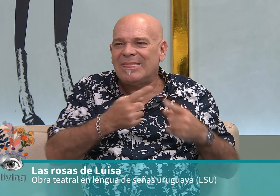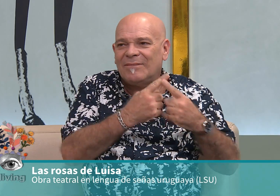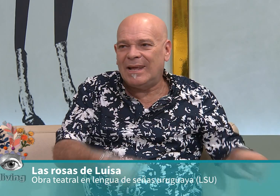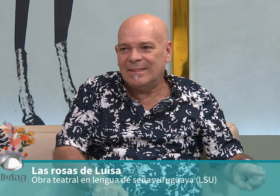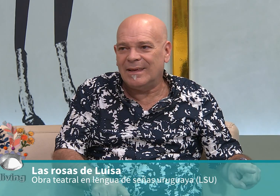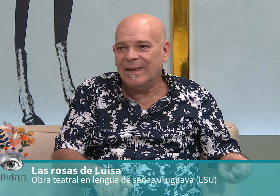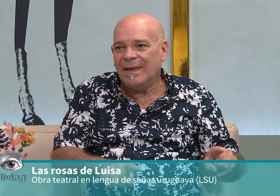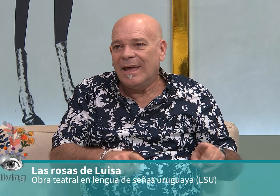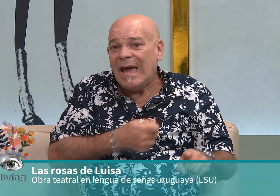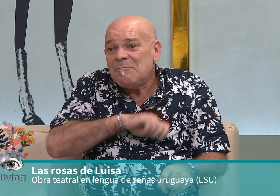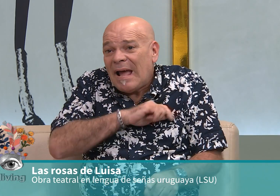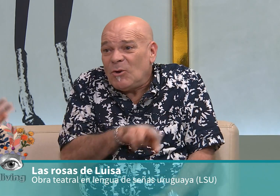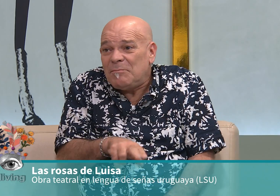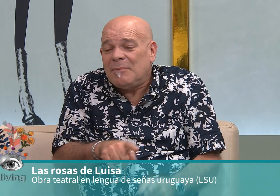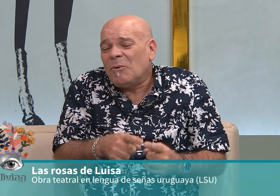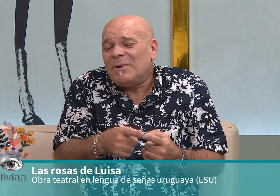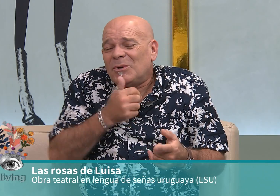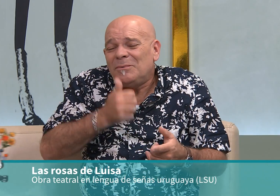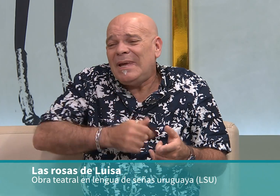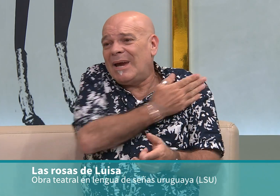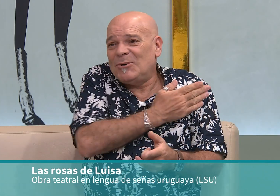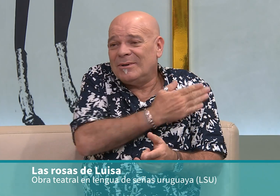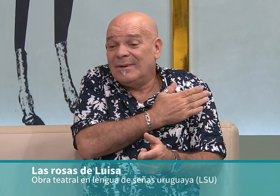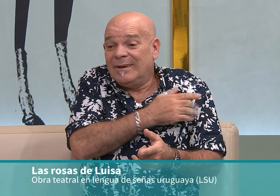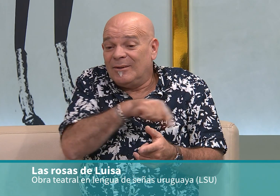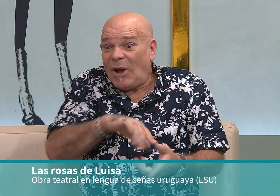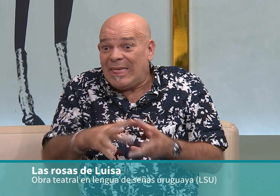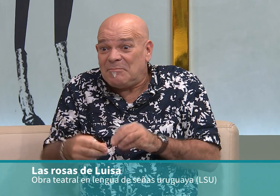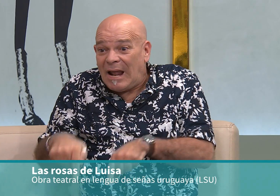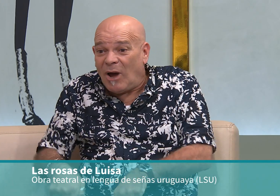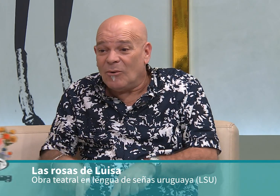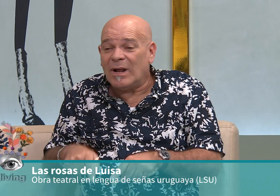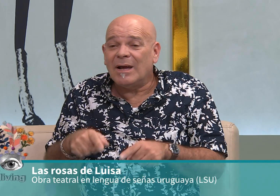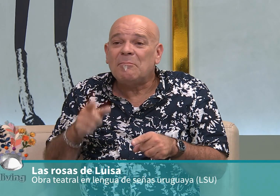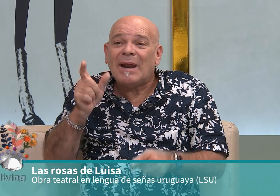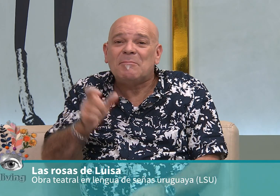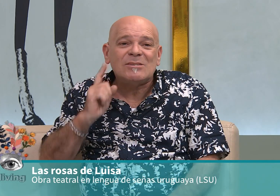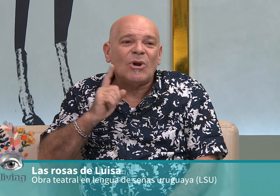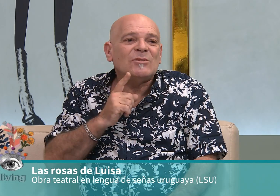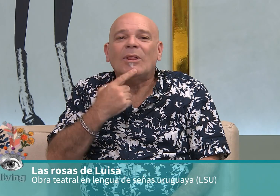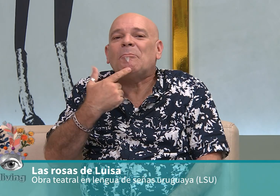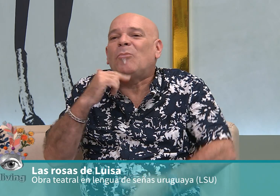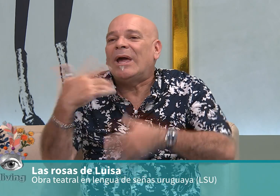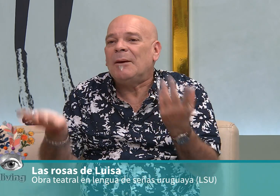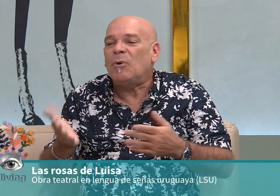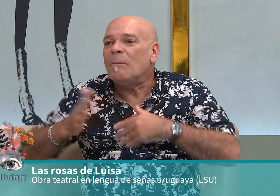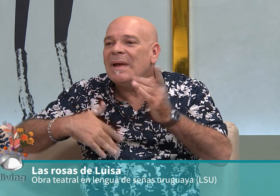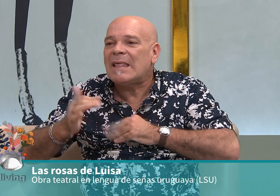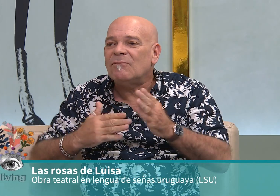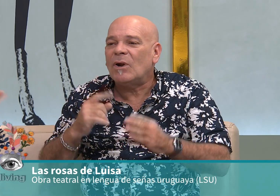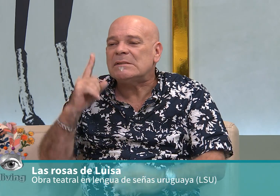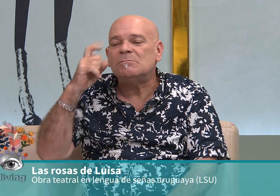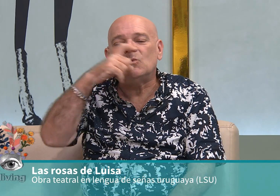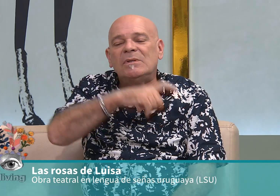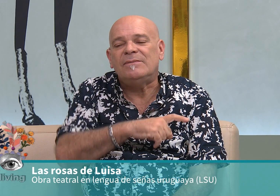los libros, incluso el léxico anterior de aquella época es muy diferente al del día de hoy.